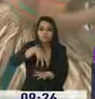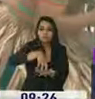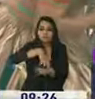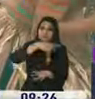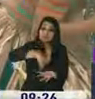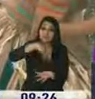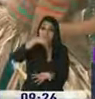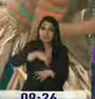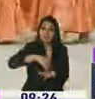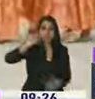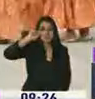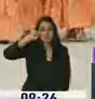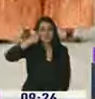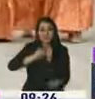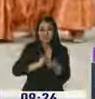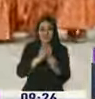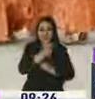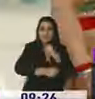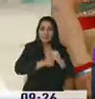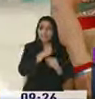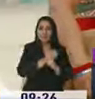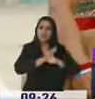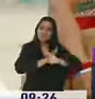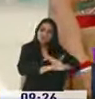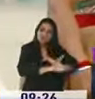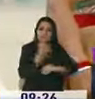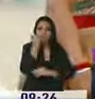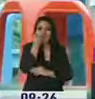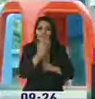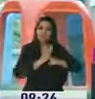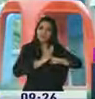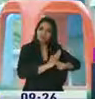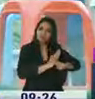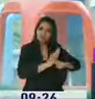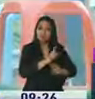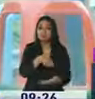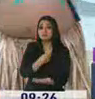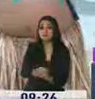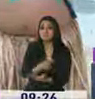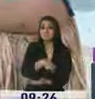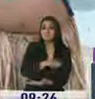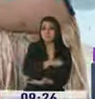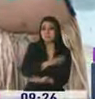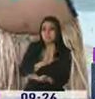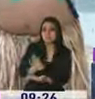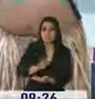Manabí, recuerdan cada año la resistencia indígena con la llegada de los españoles.